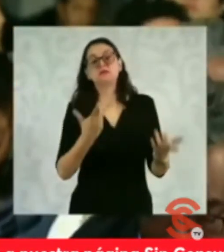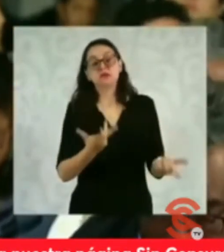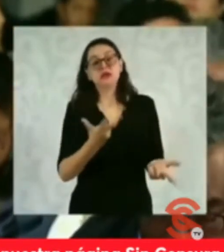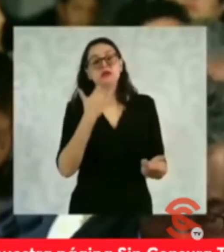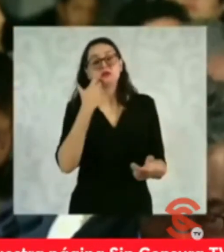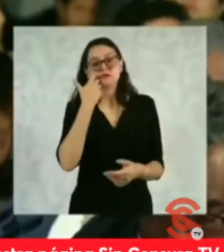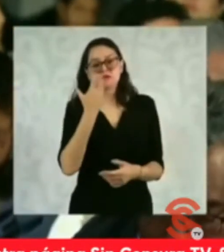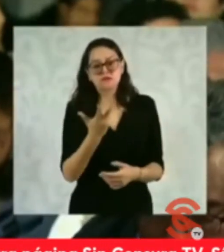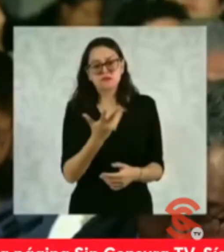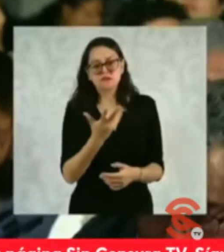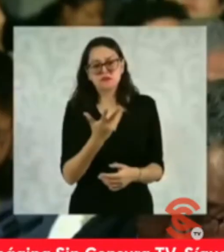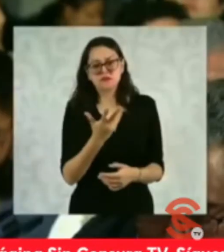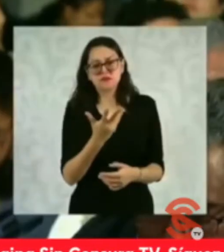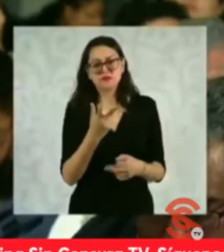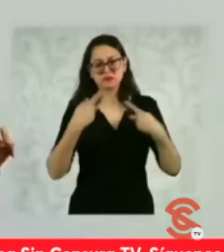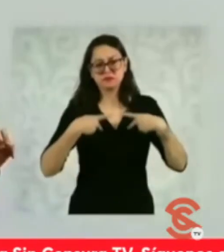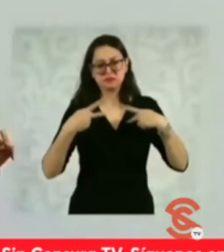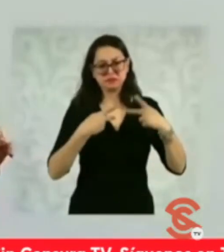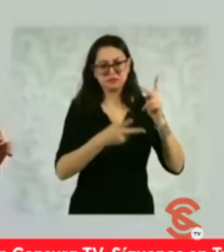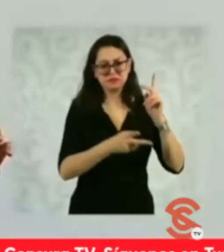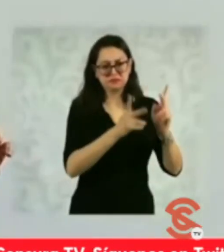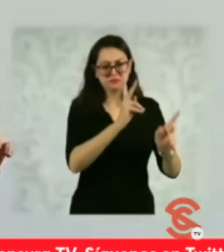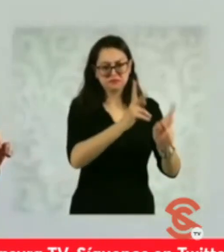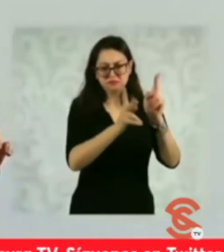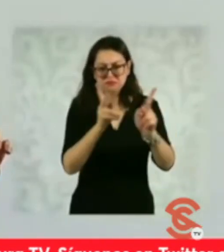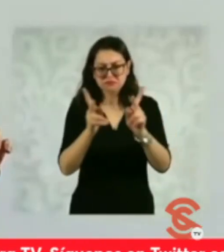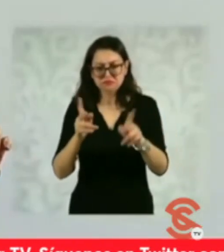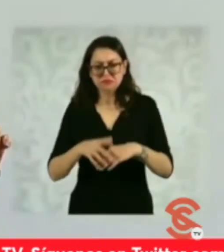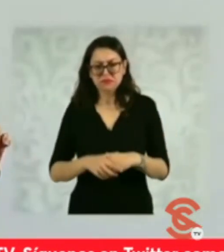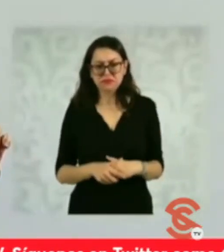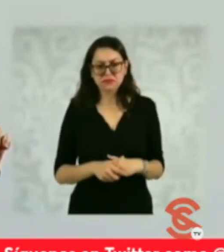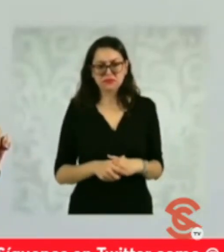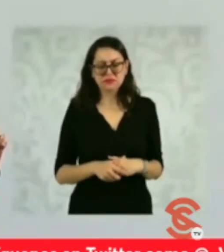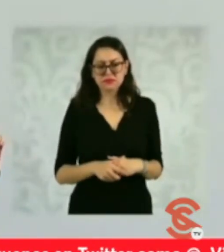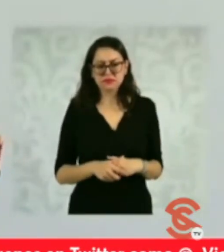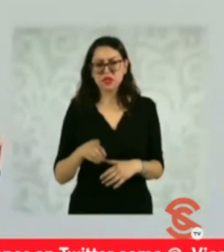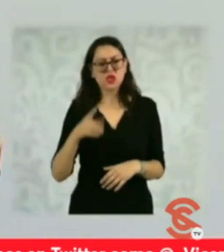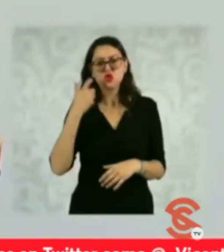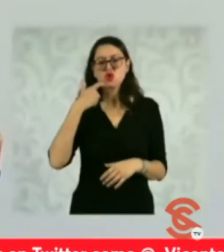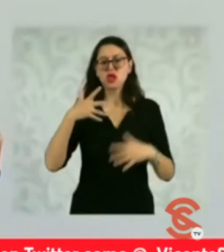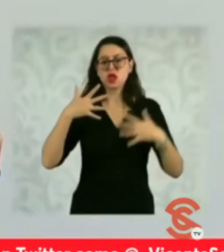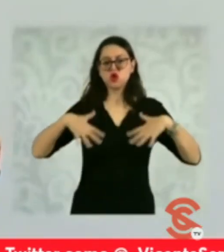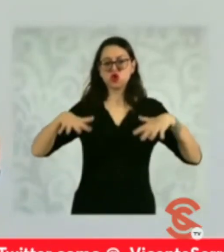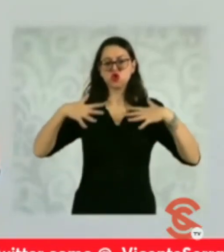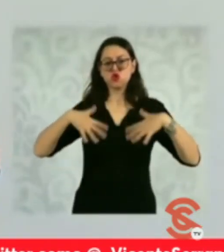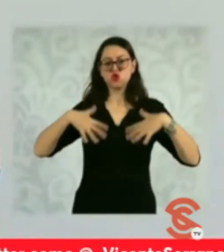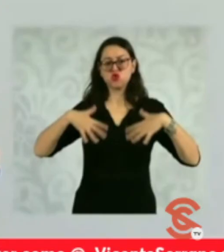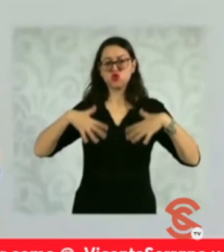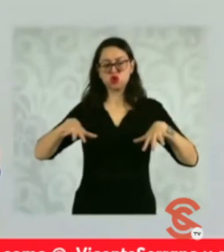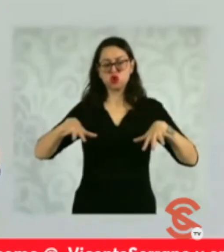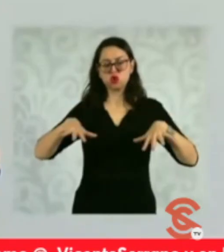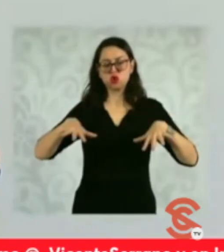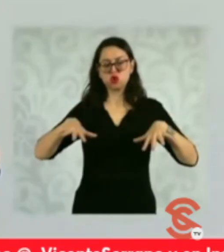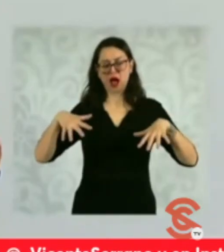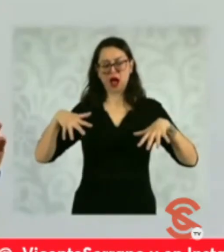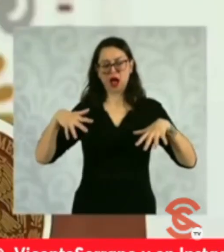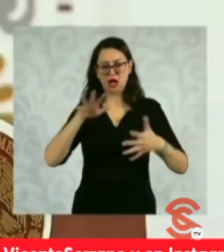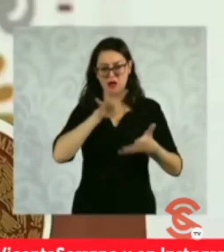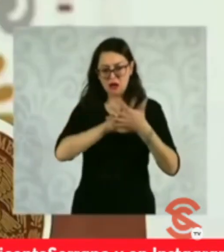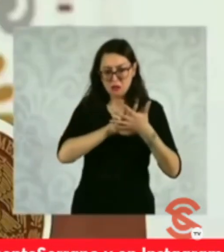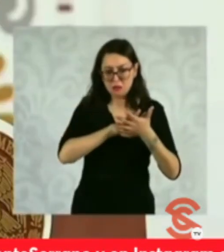además Pues él es hablar un con civil. las personas, sí, vestir como civil, no con el uniforme. Ah, no como reo, sino como